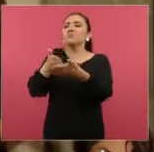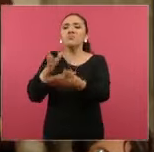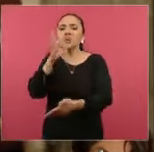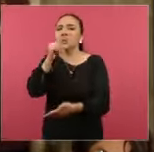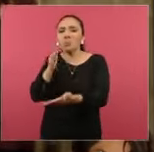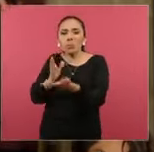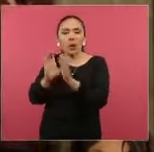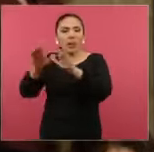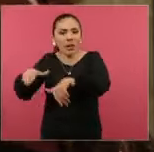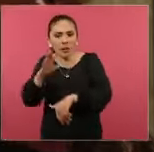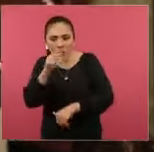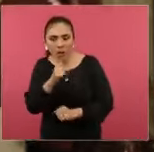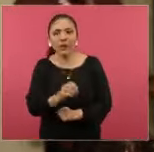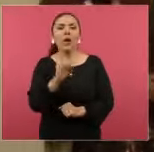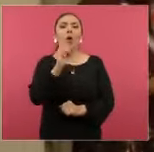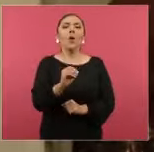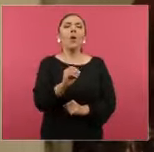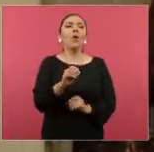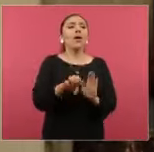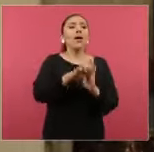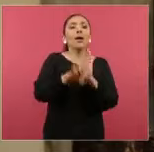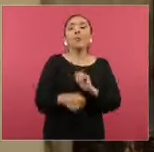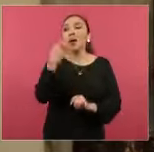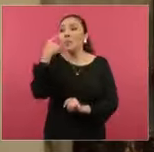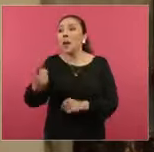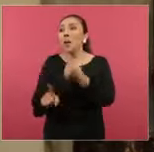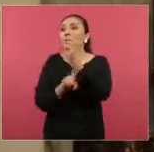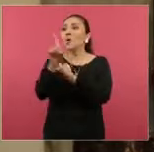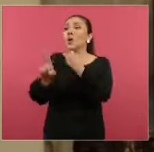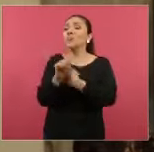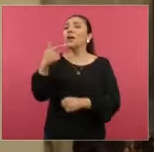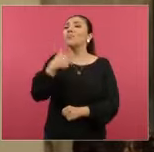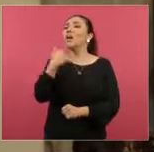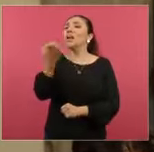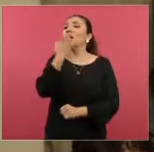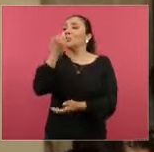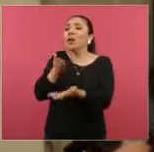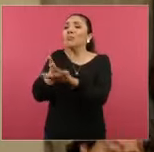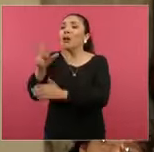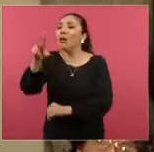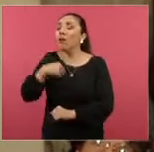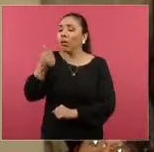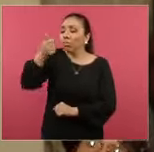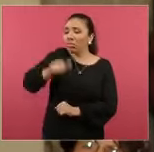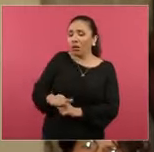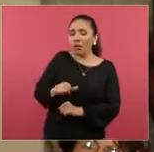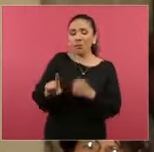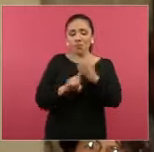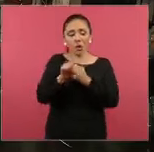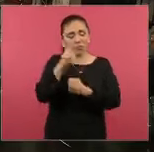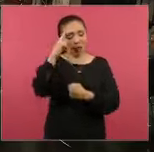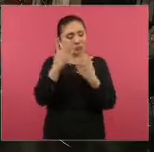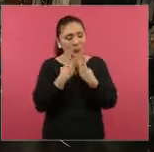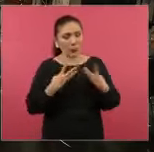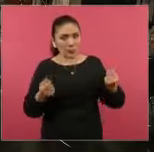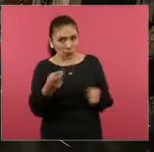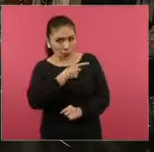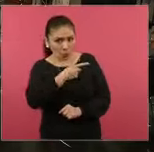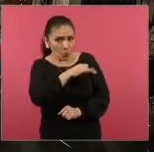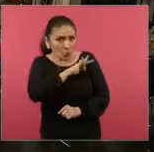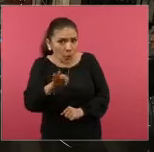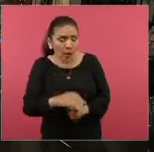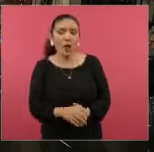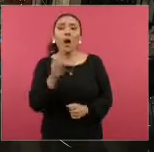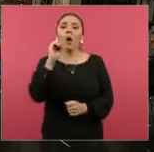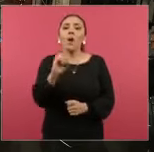niños que sepan solucionar algún problema de rechazo en algún momento. Vamos a ver a niños que se van a enfrentar